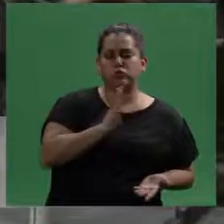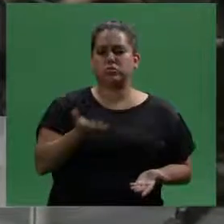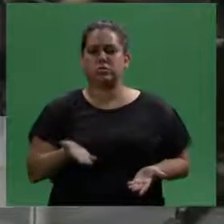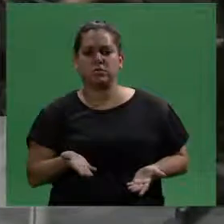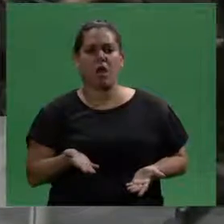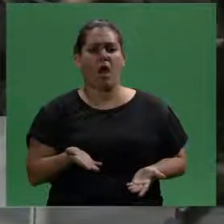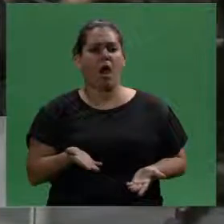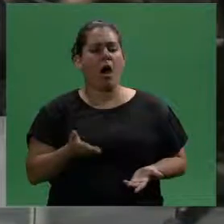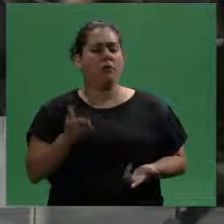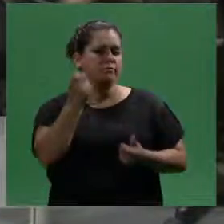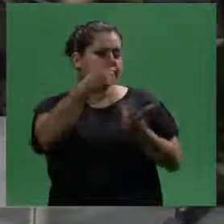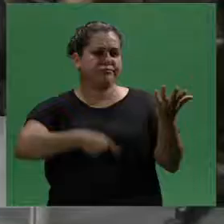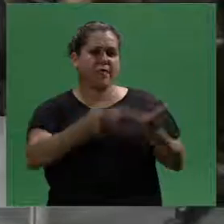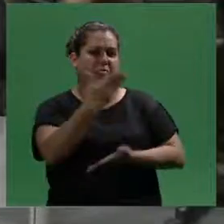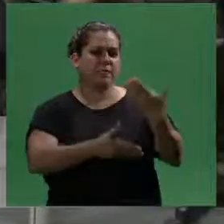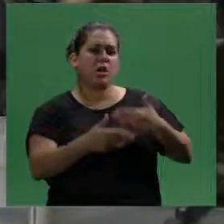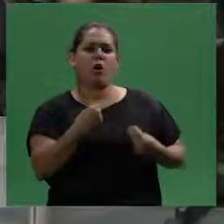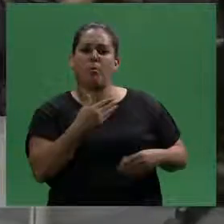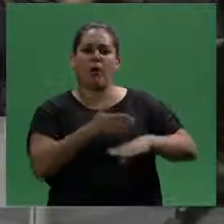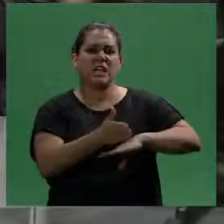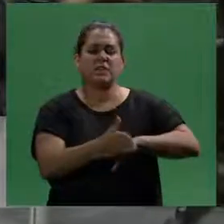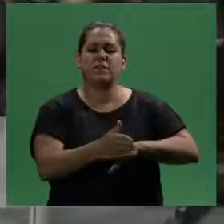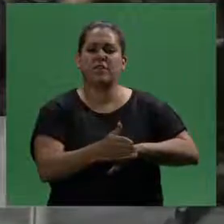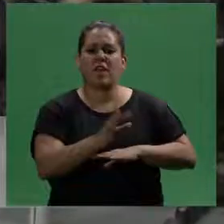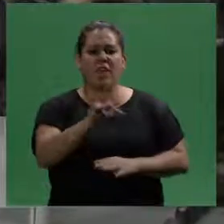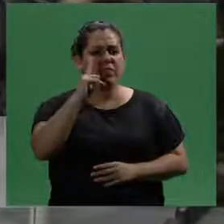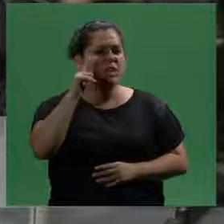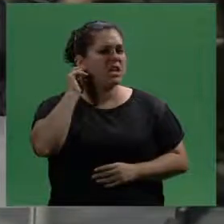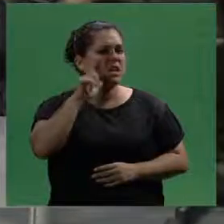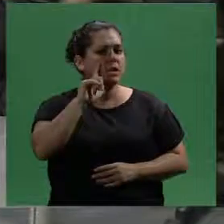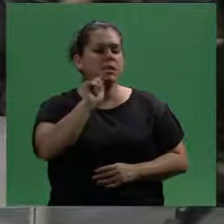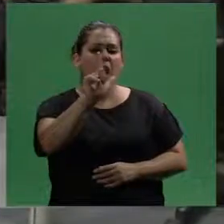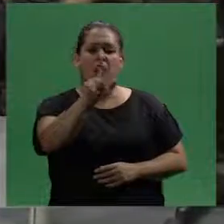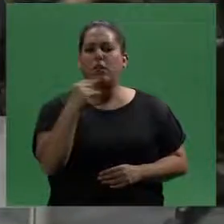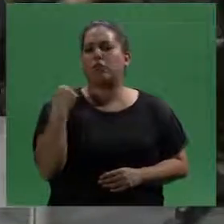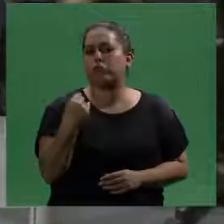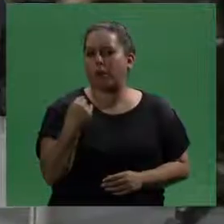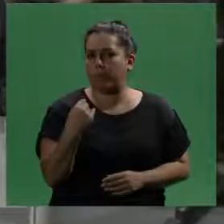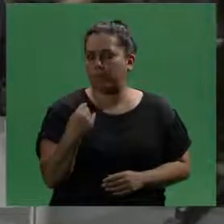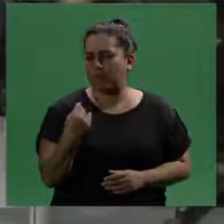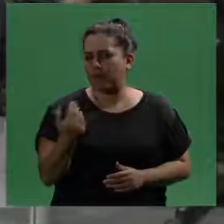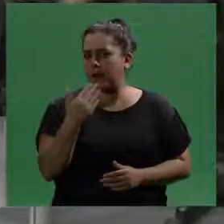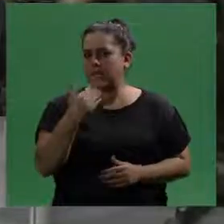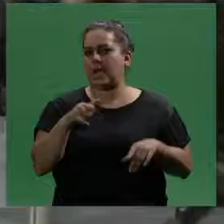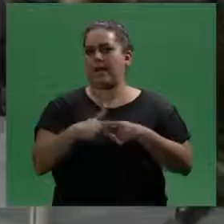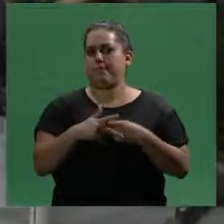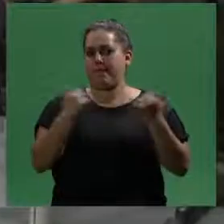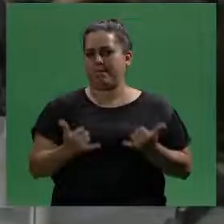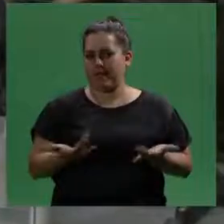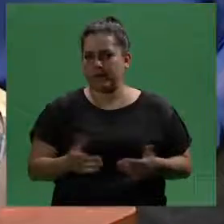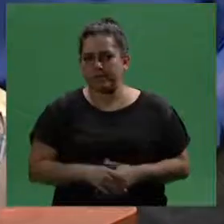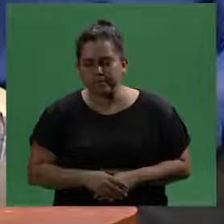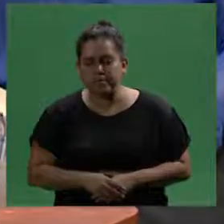hipoacústica o digamos de diferente tipo, puedan tener acceso a esos contenidos digitales a través de toda esa tecnología y esas herramientas que hay,